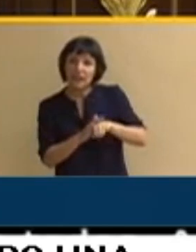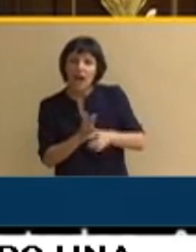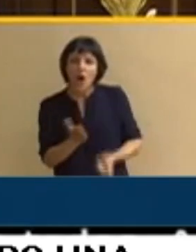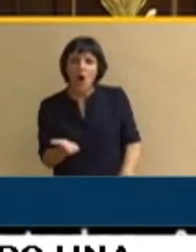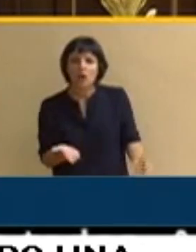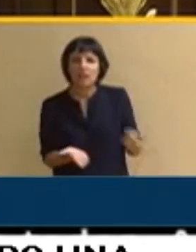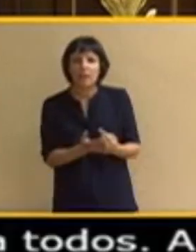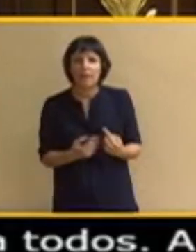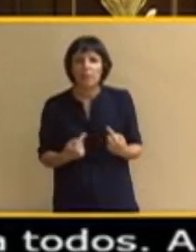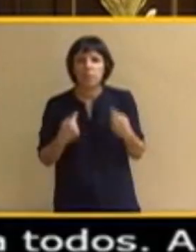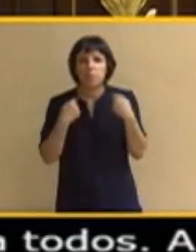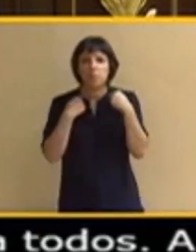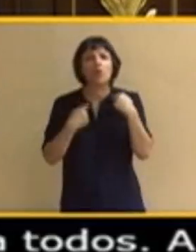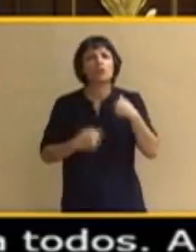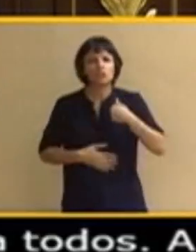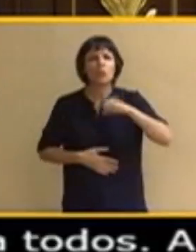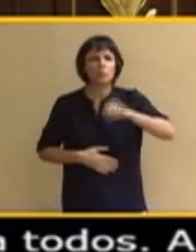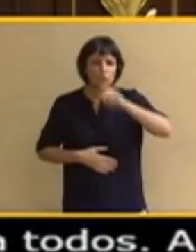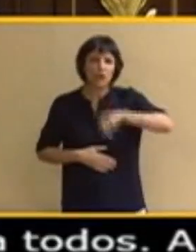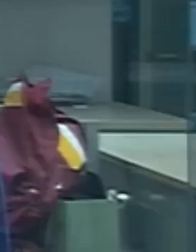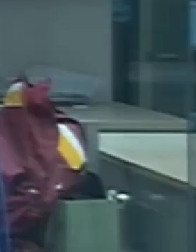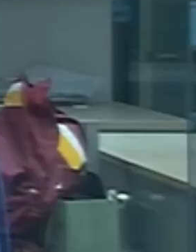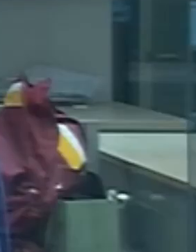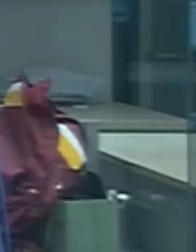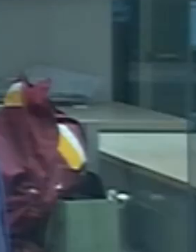de izquierdas y llevo en el ADN la derrota.